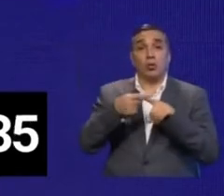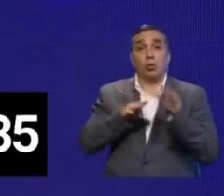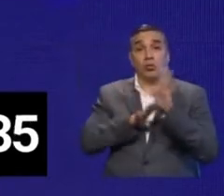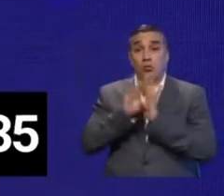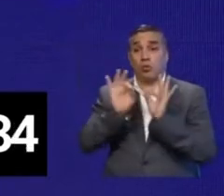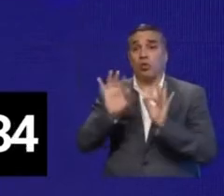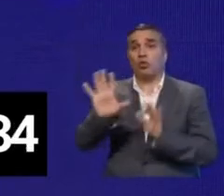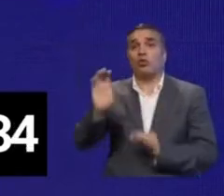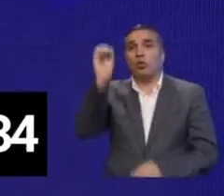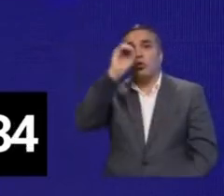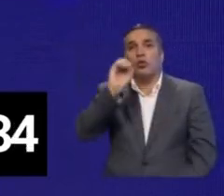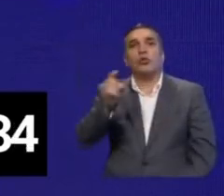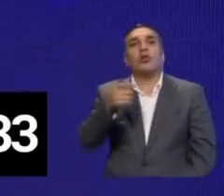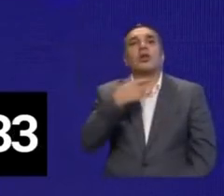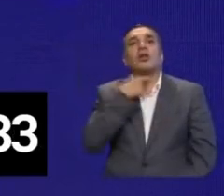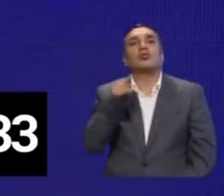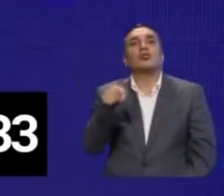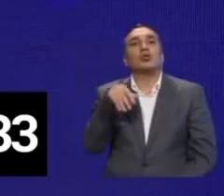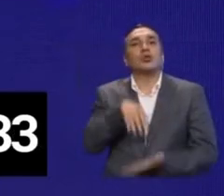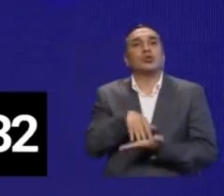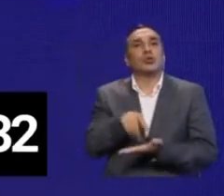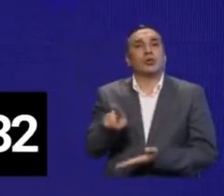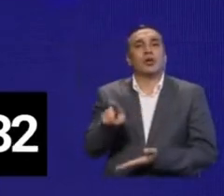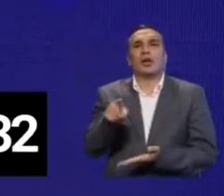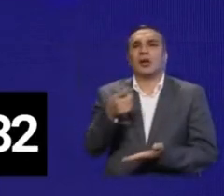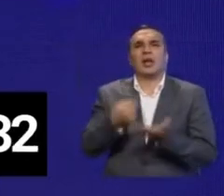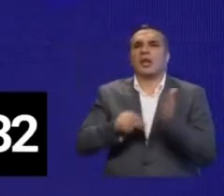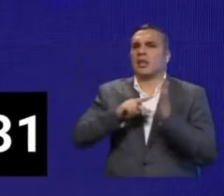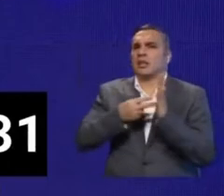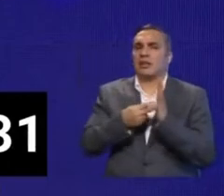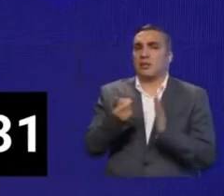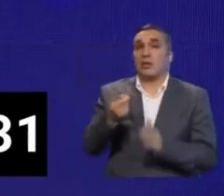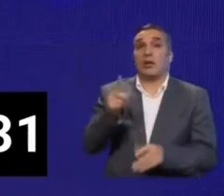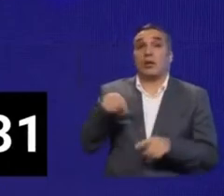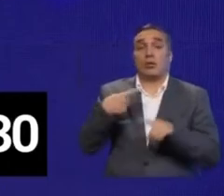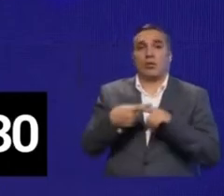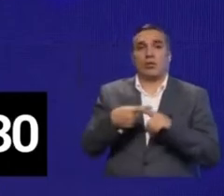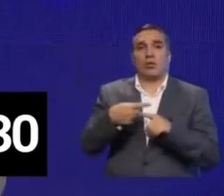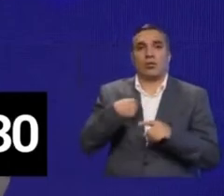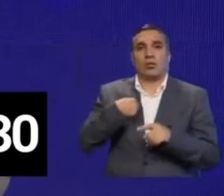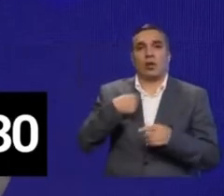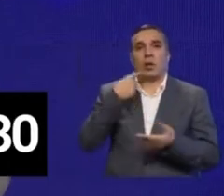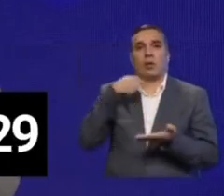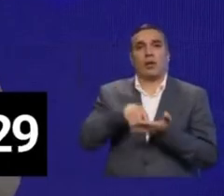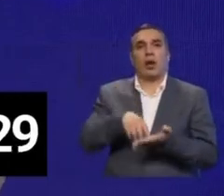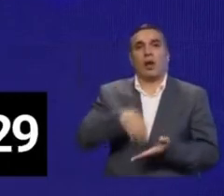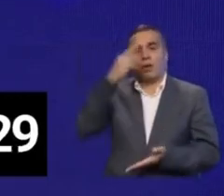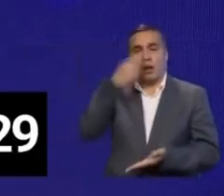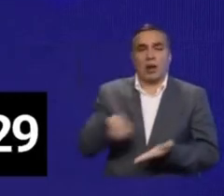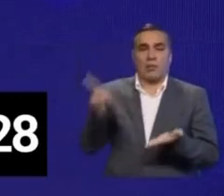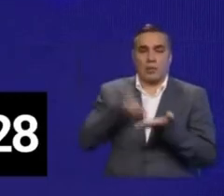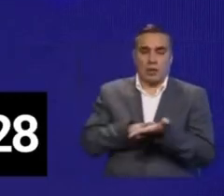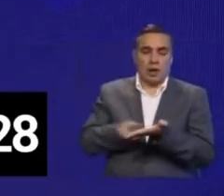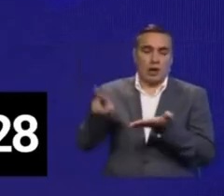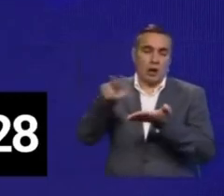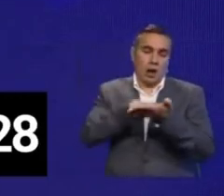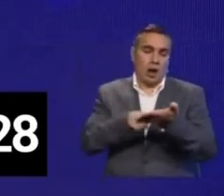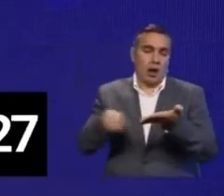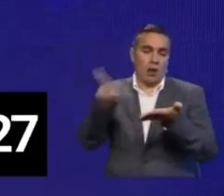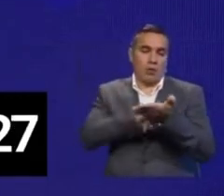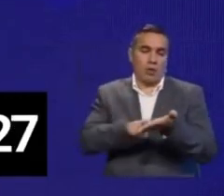crítico del pensamiento del estudiante ecuatoriano. ¿Qué quiere decir? Que en vez de aprender a repetir y repetir y repetir las